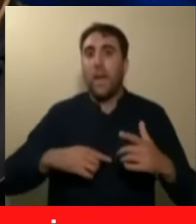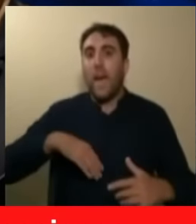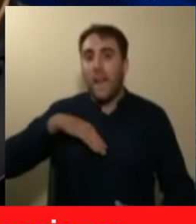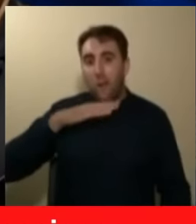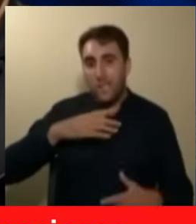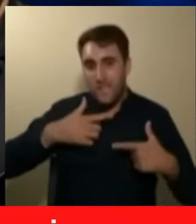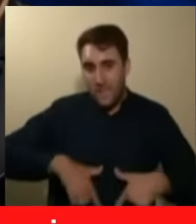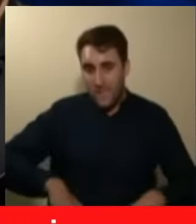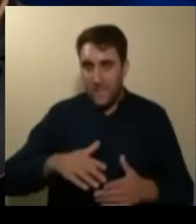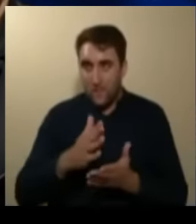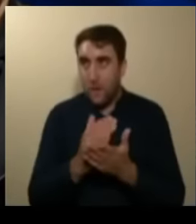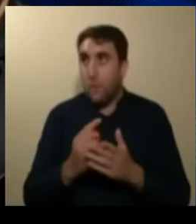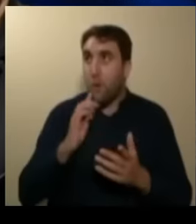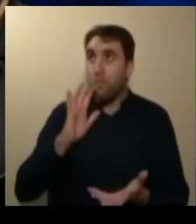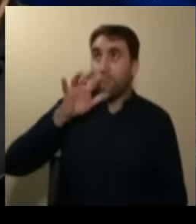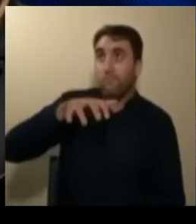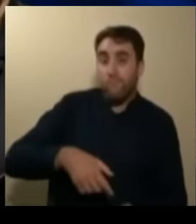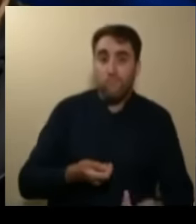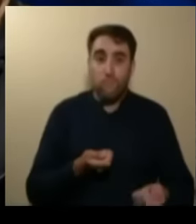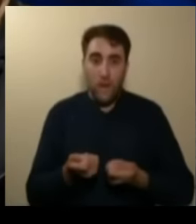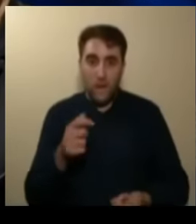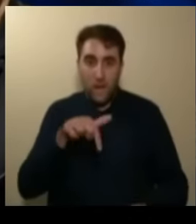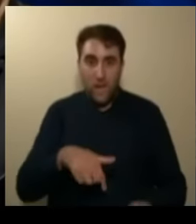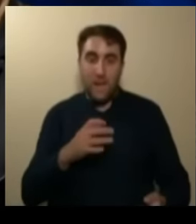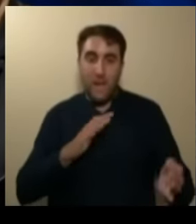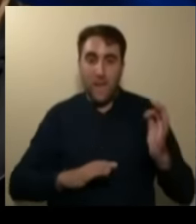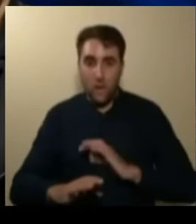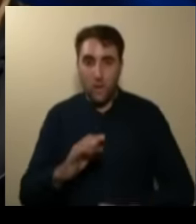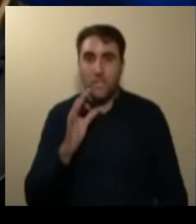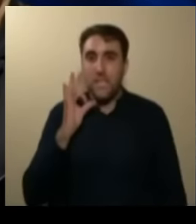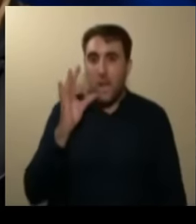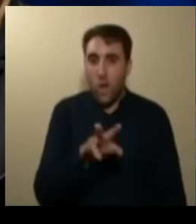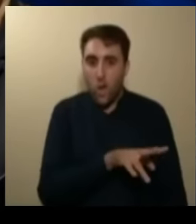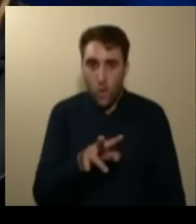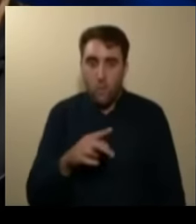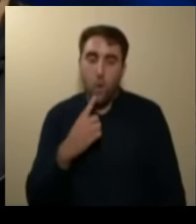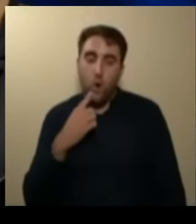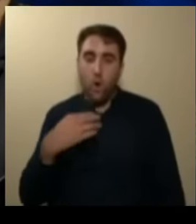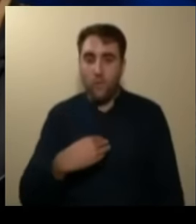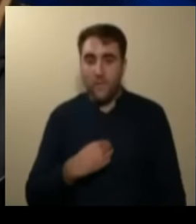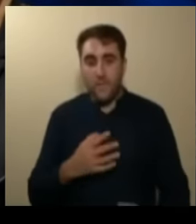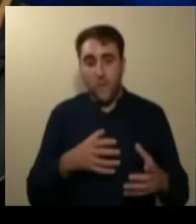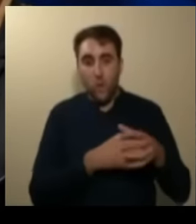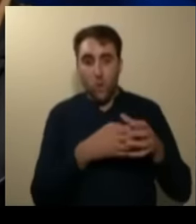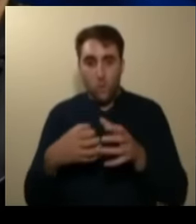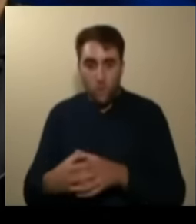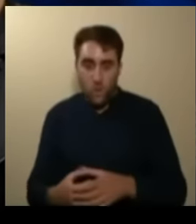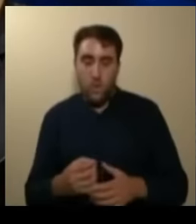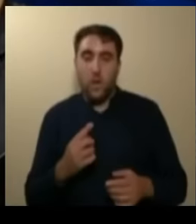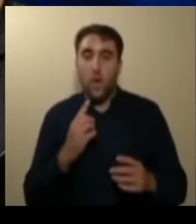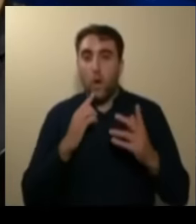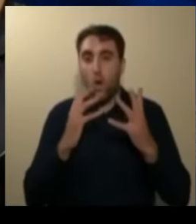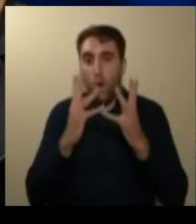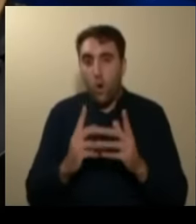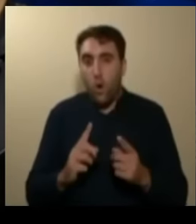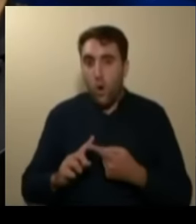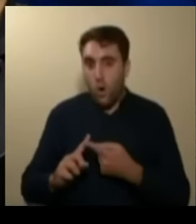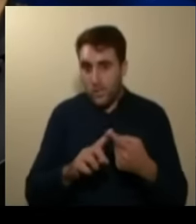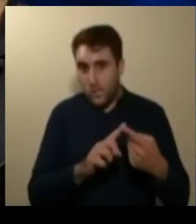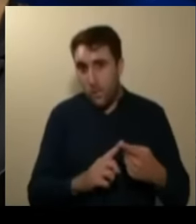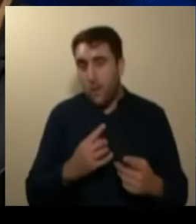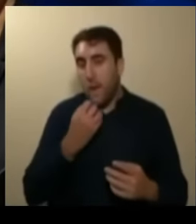técnico del Teatro Politeama, a los senadores por la confianza, a los comandos de campaña por la coordinación, que esperamos haya contribuido a la